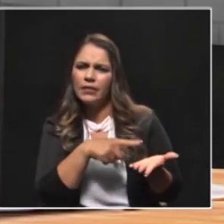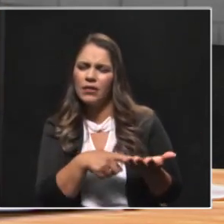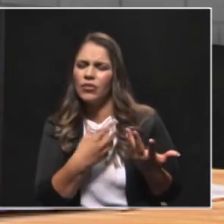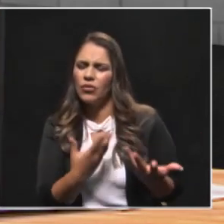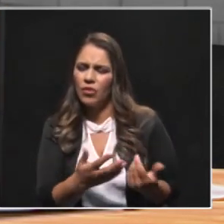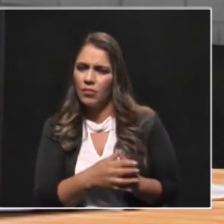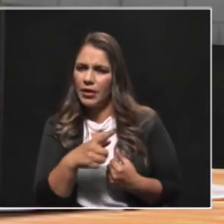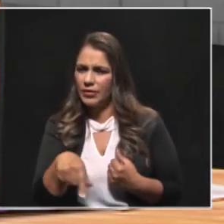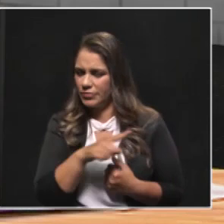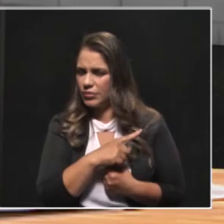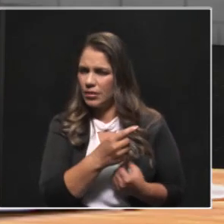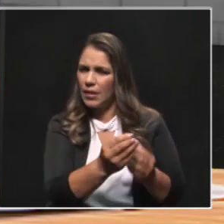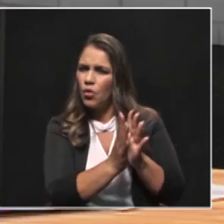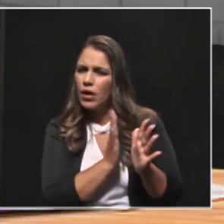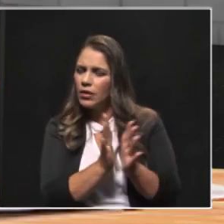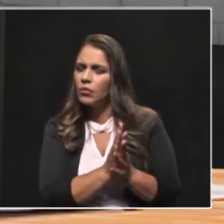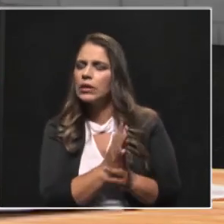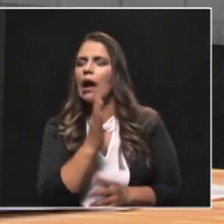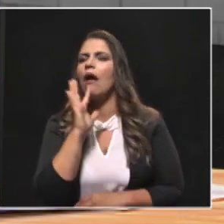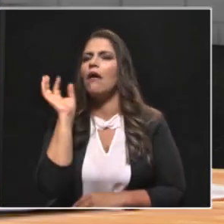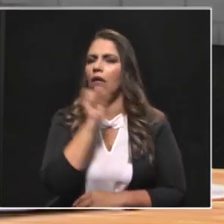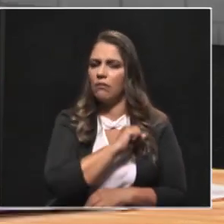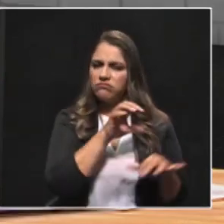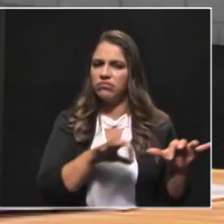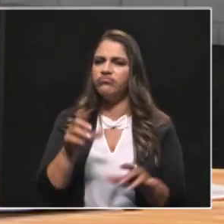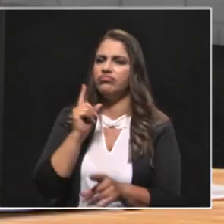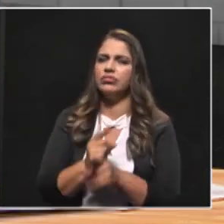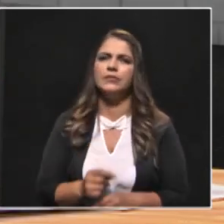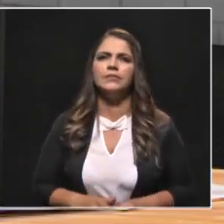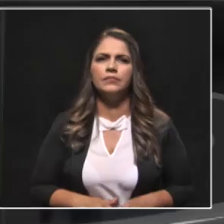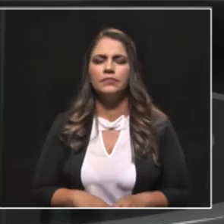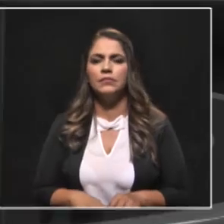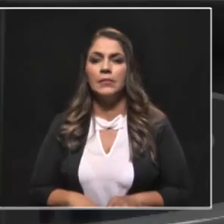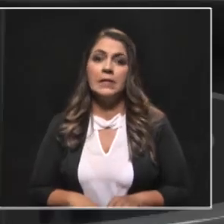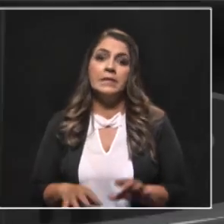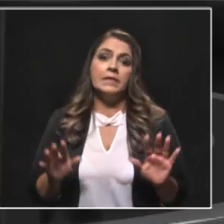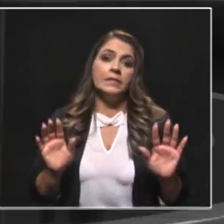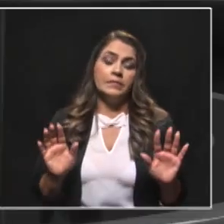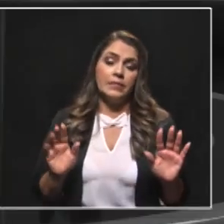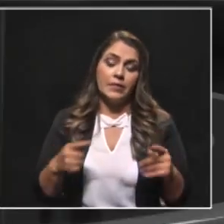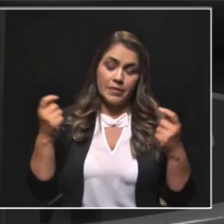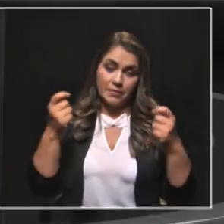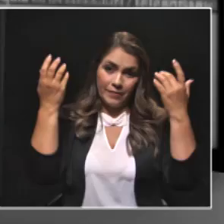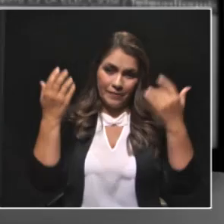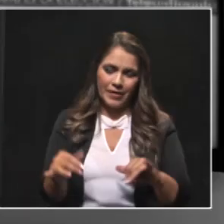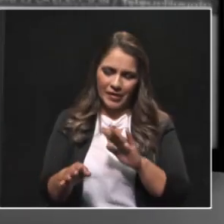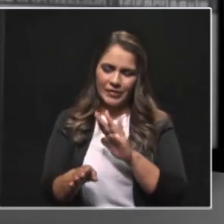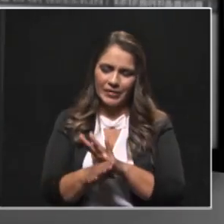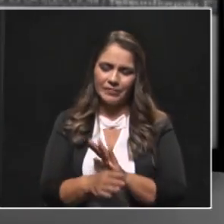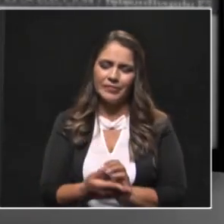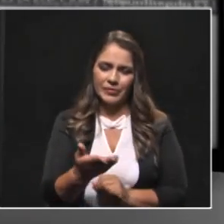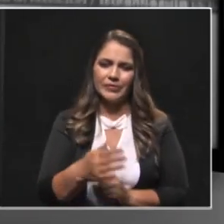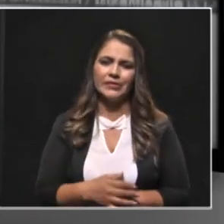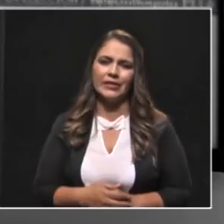¿cierto? Para tener una mayor transparencia de lo que está sucediendo con esta figura. ¿Se desbordó la figura? Lo sabremos después de comerciales, que regresemos aquí en